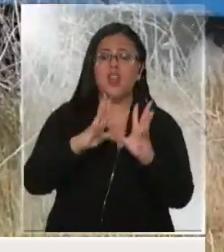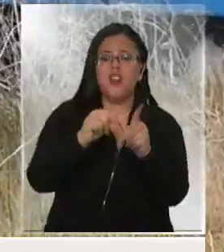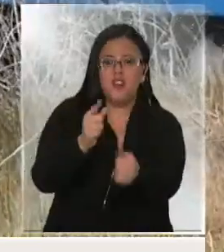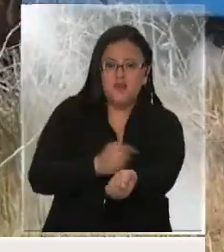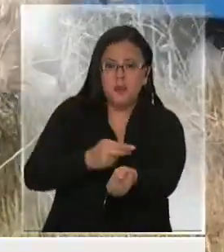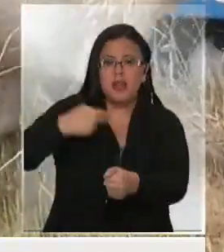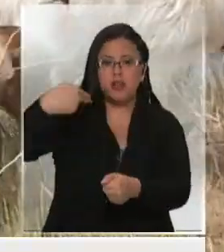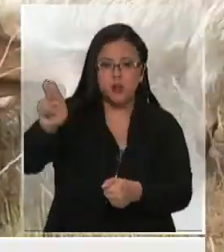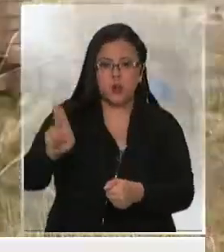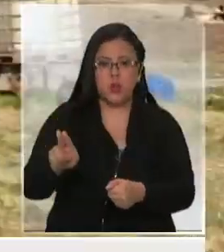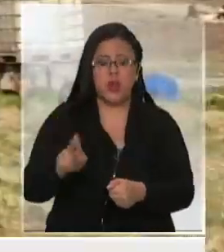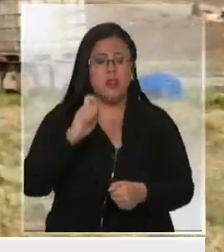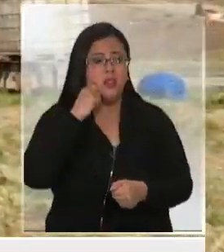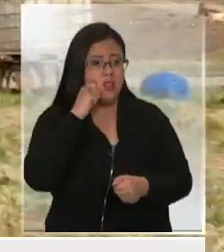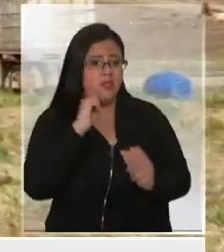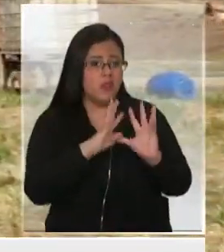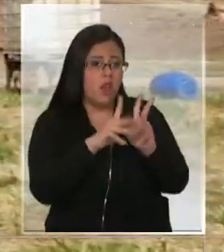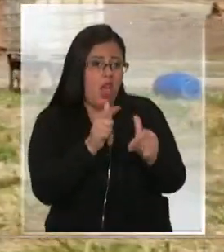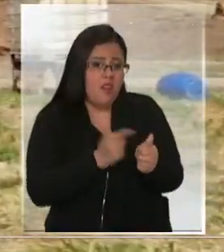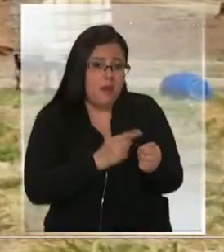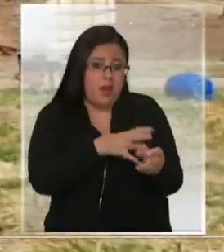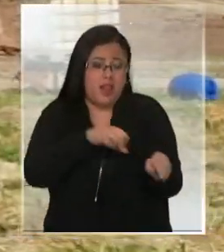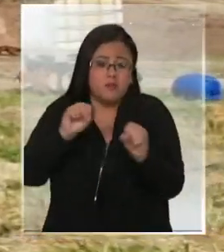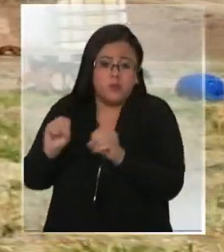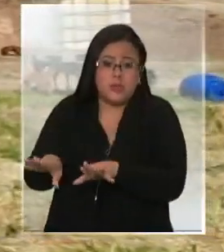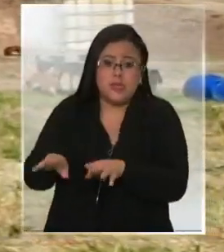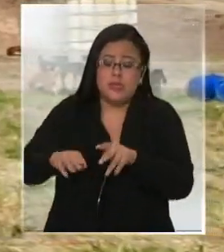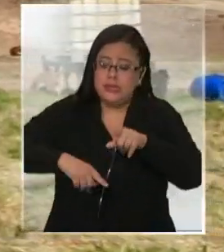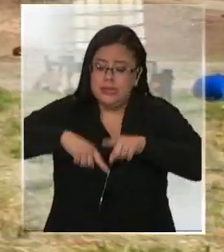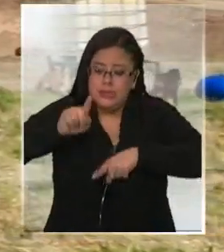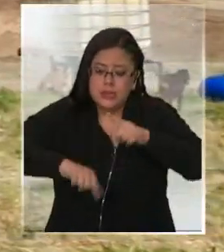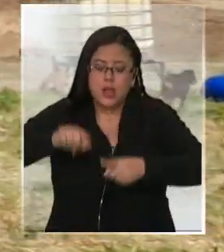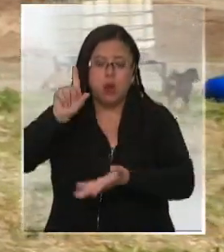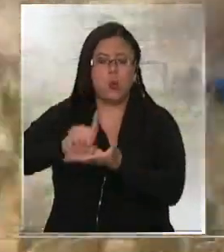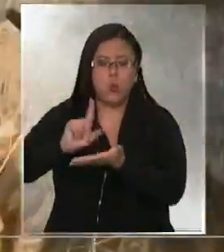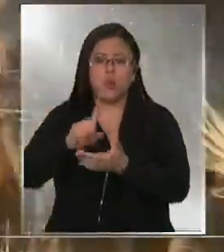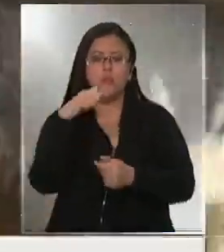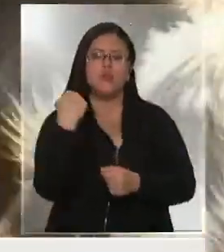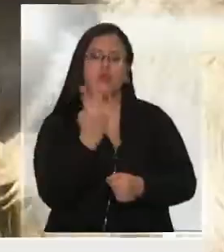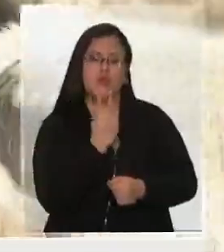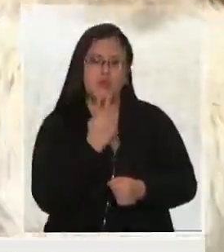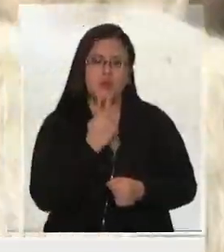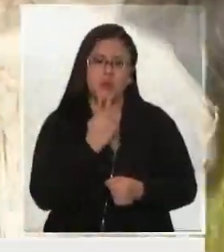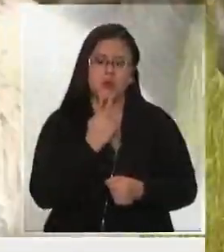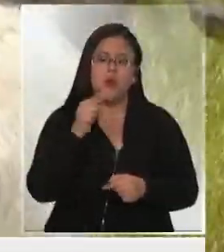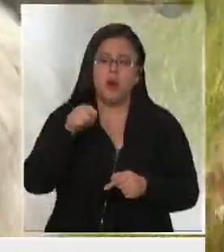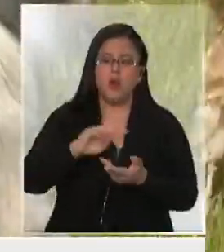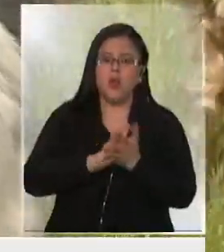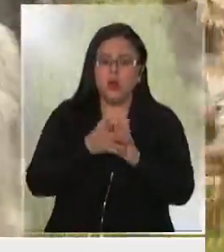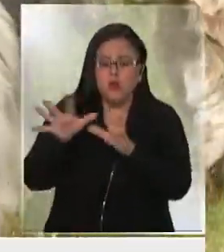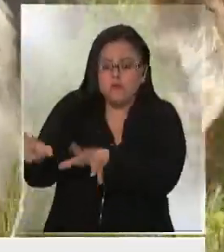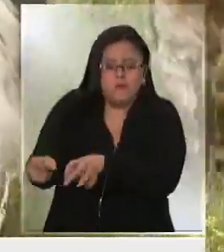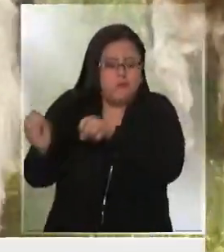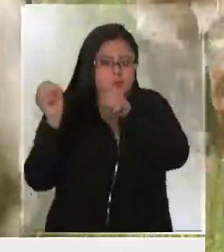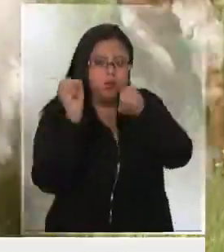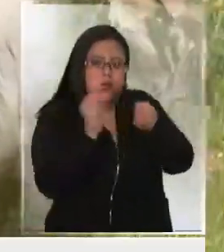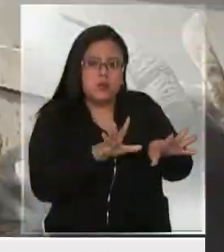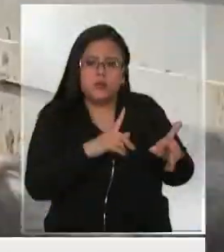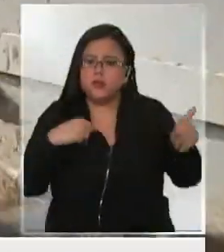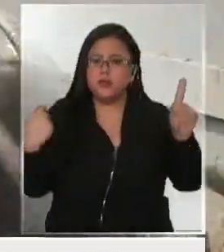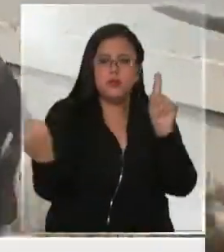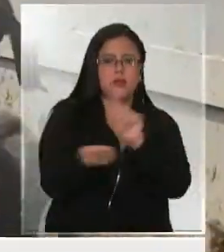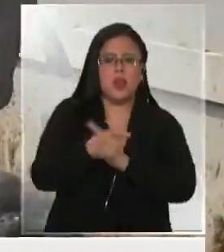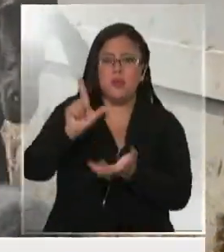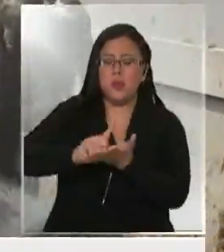3 hijos. Dejar la familia, toda la tierra donde vivimos. Tomar todo lo que tienen y partir es